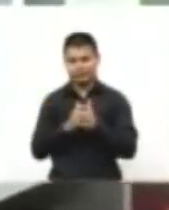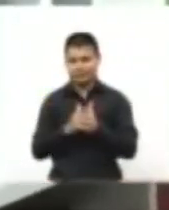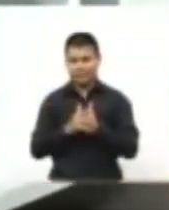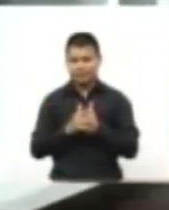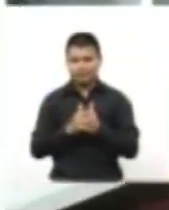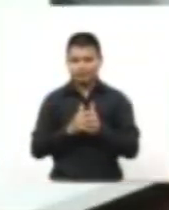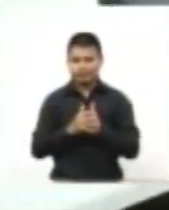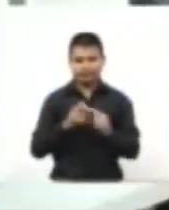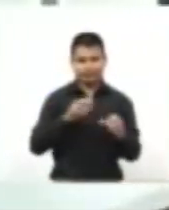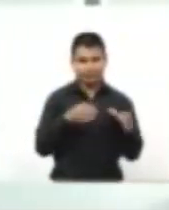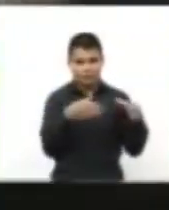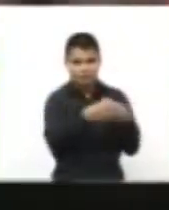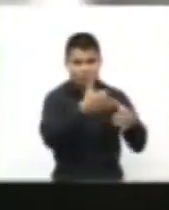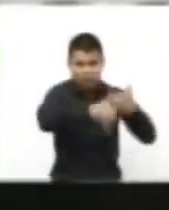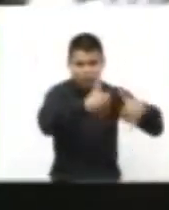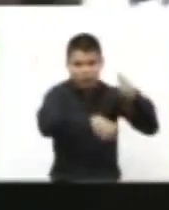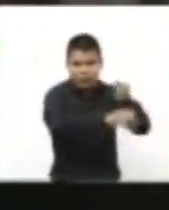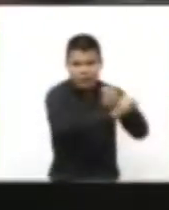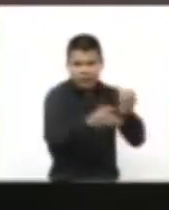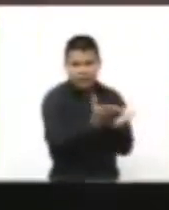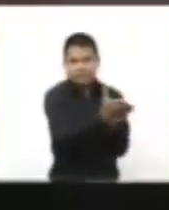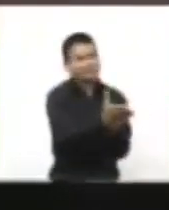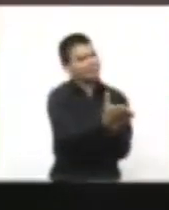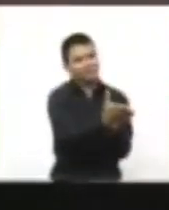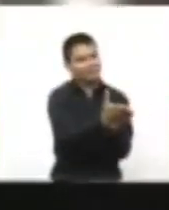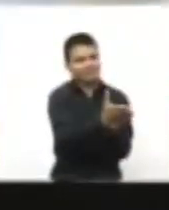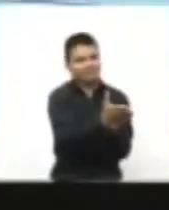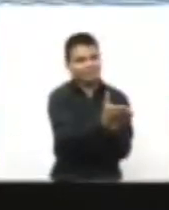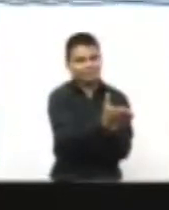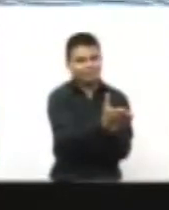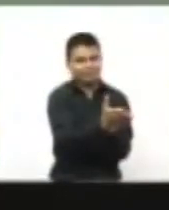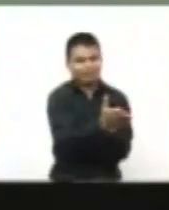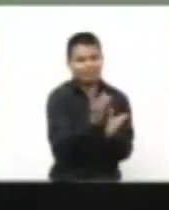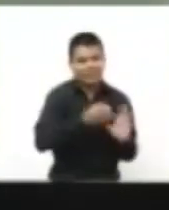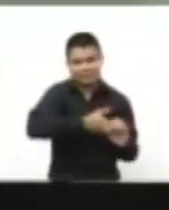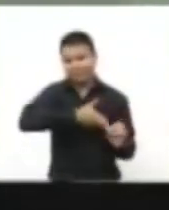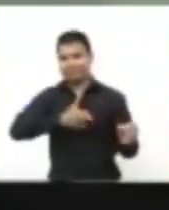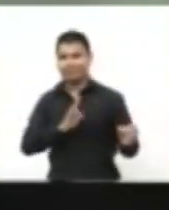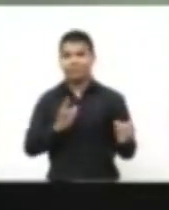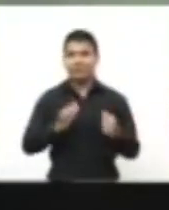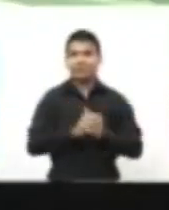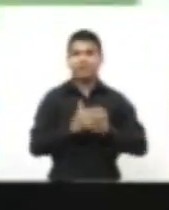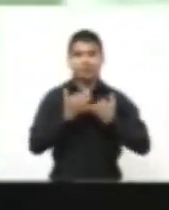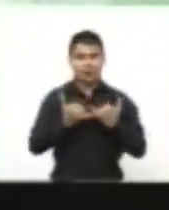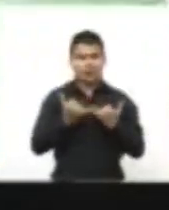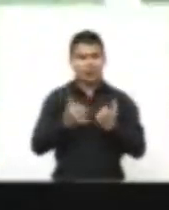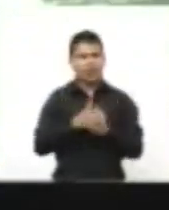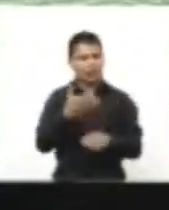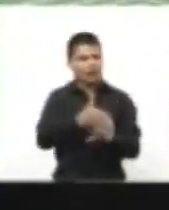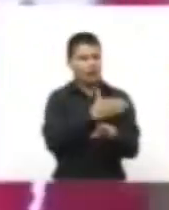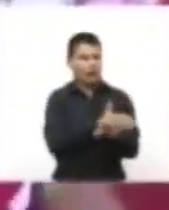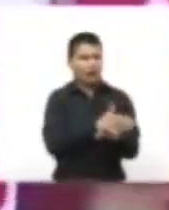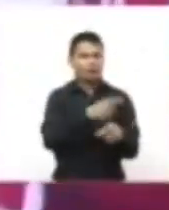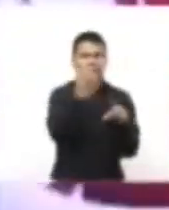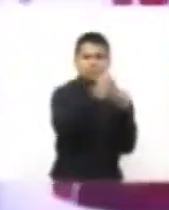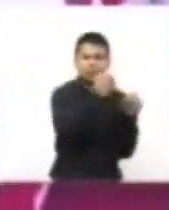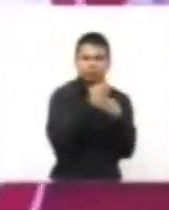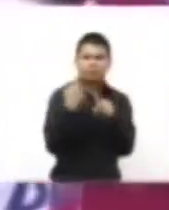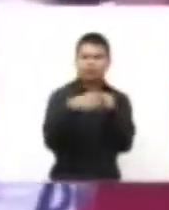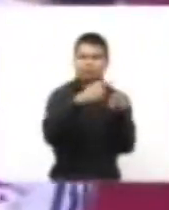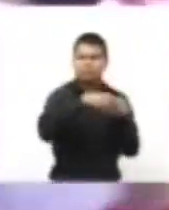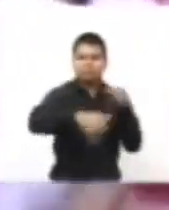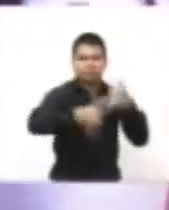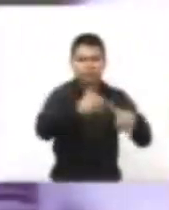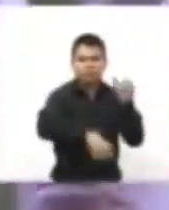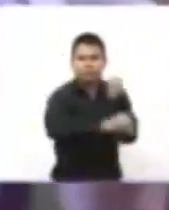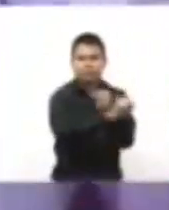el diario francés L'Equipe. Formado en el River Plate, también jugó con el Porto Alegre brasileño y el Pachuca mexicano. Cabenagui vistió la